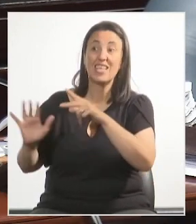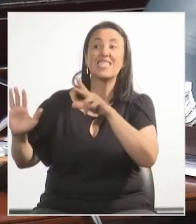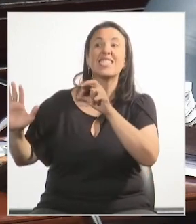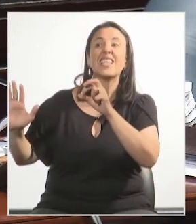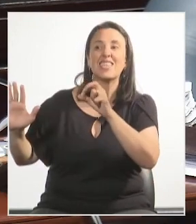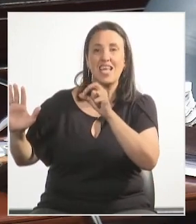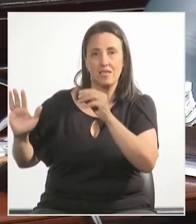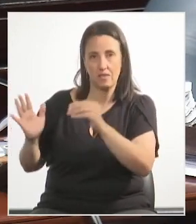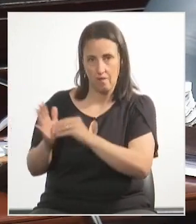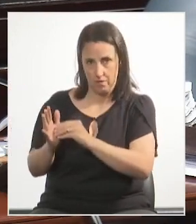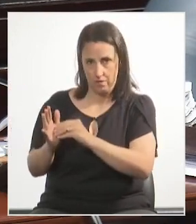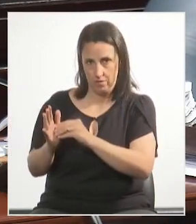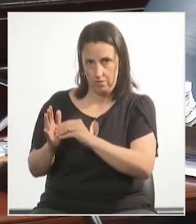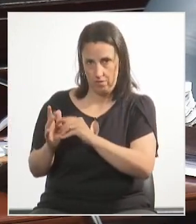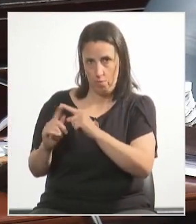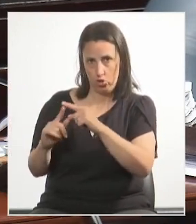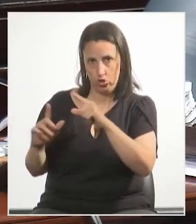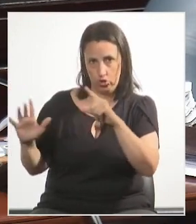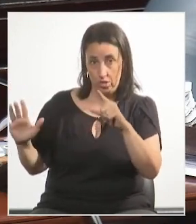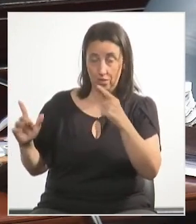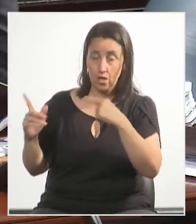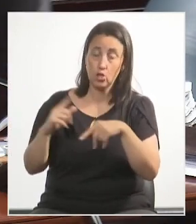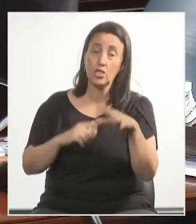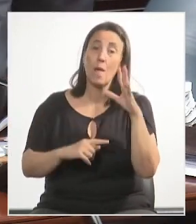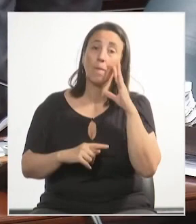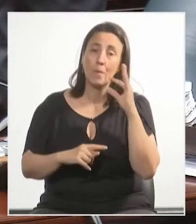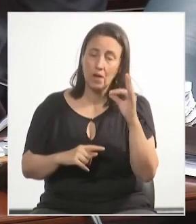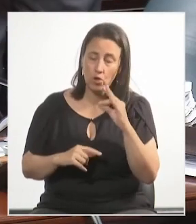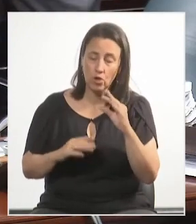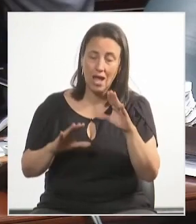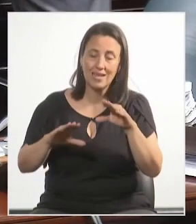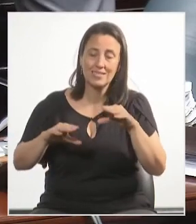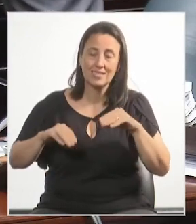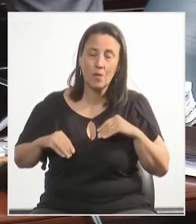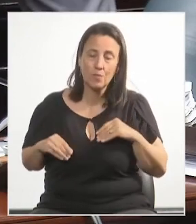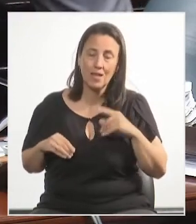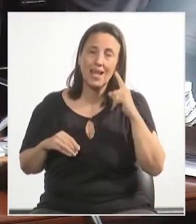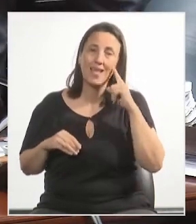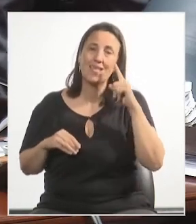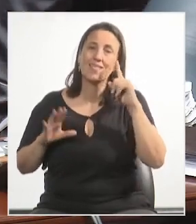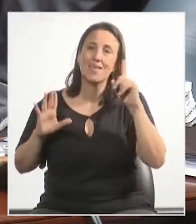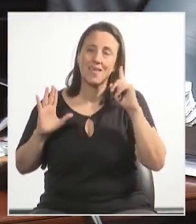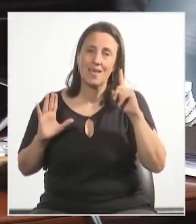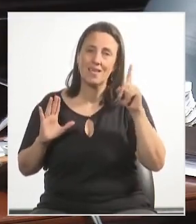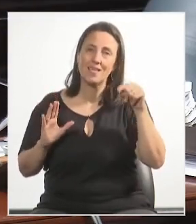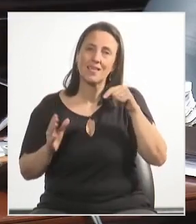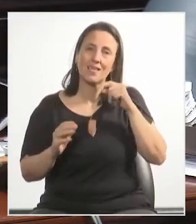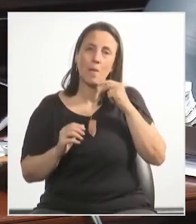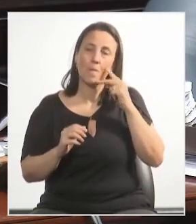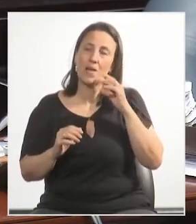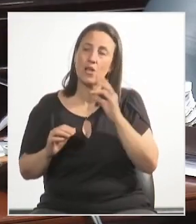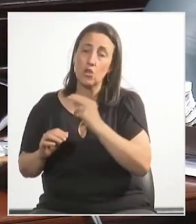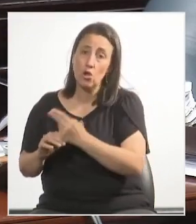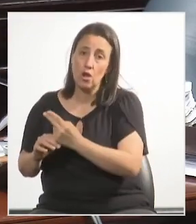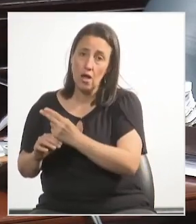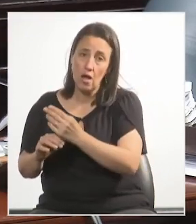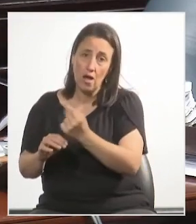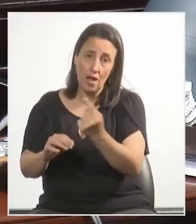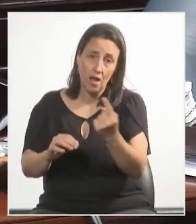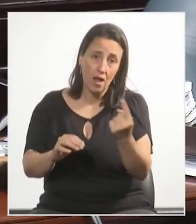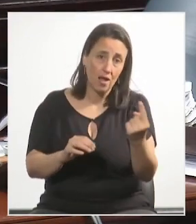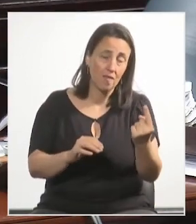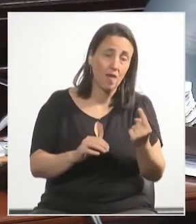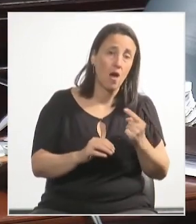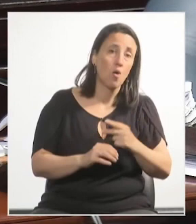70 veces 7, el perdón supone asumir el propósito de enmienda que invite a la humanidad a recorrer